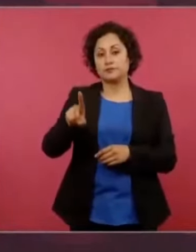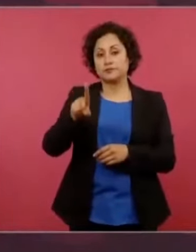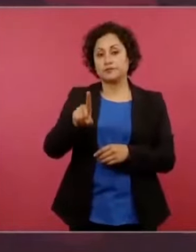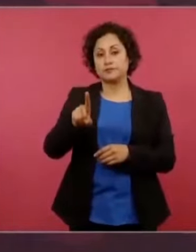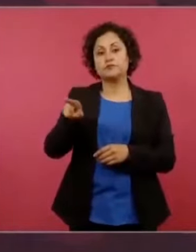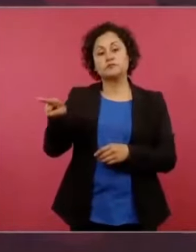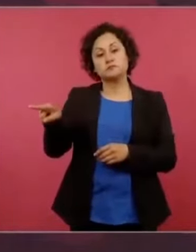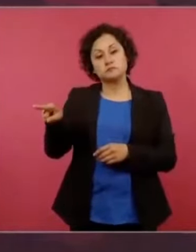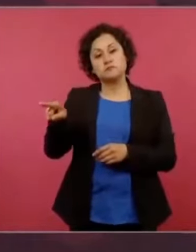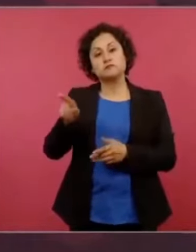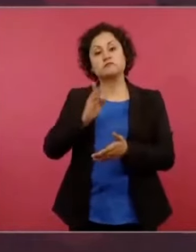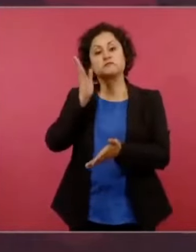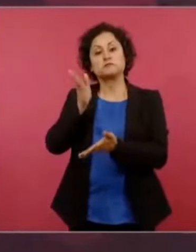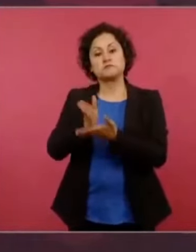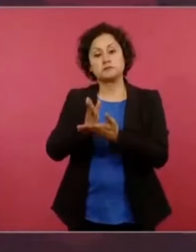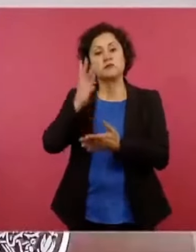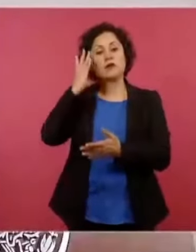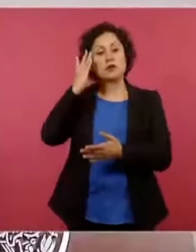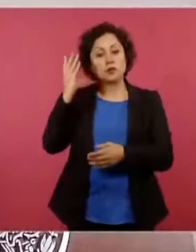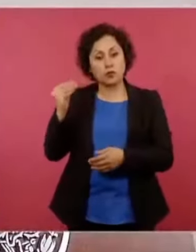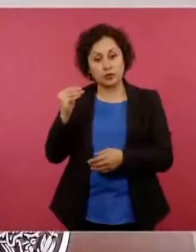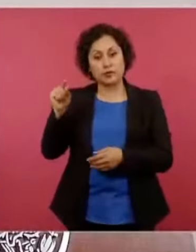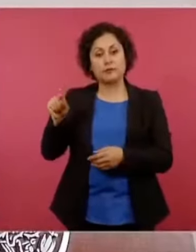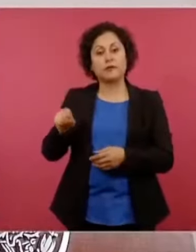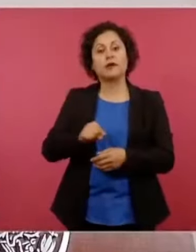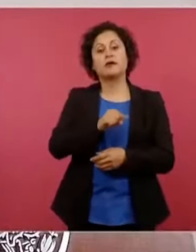Colima y Morelia.